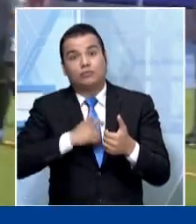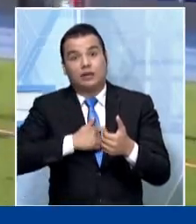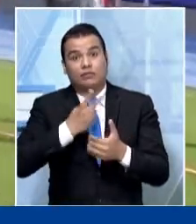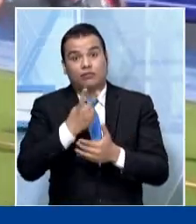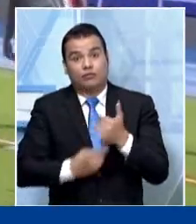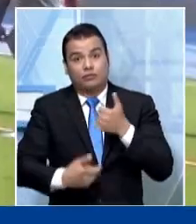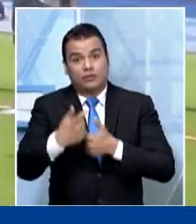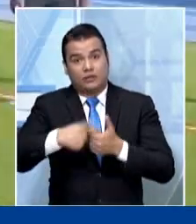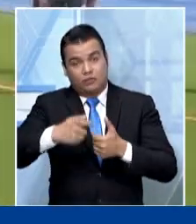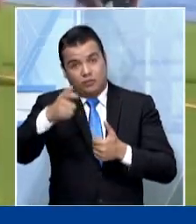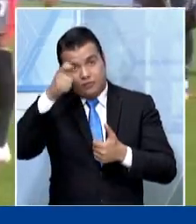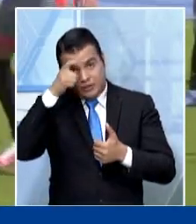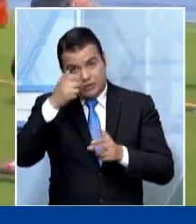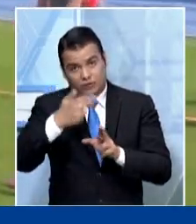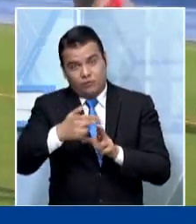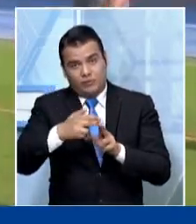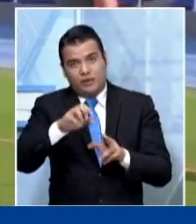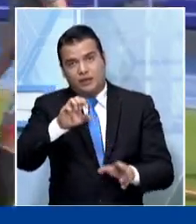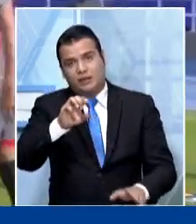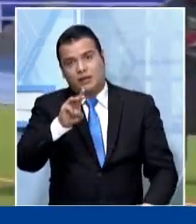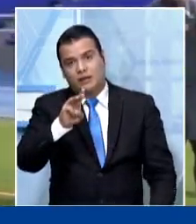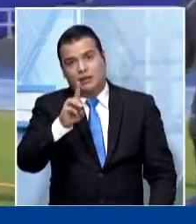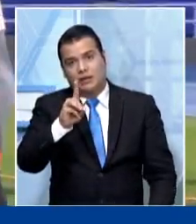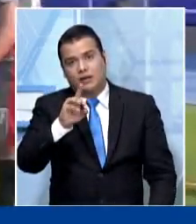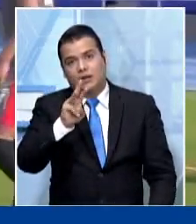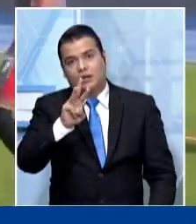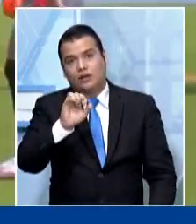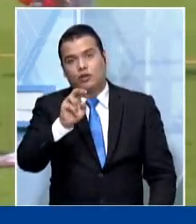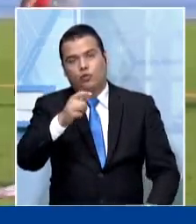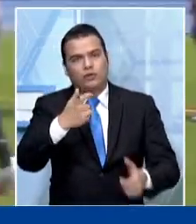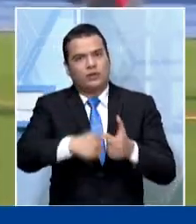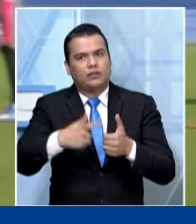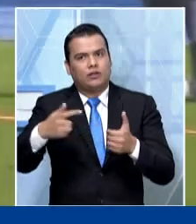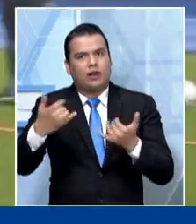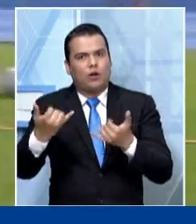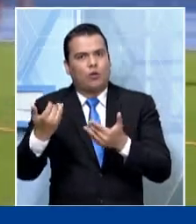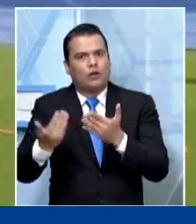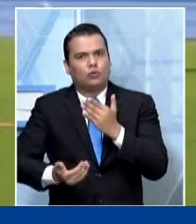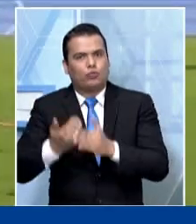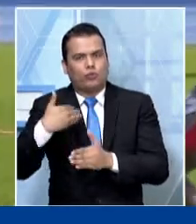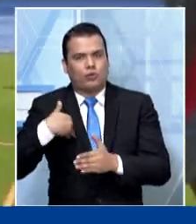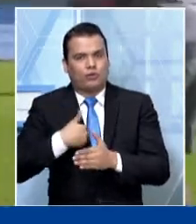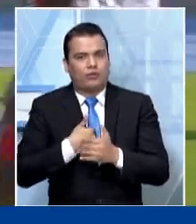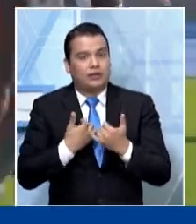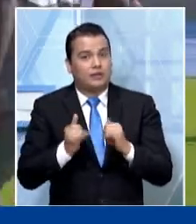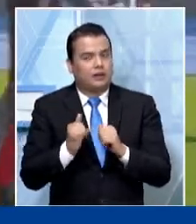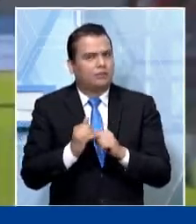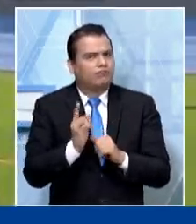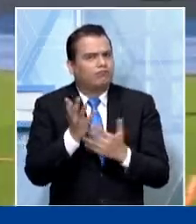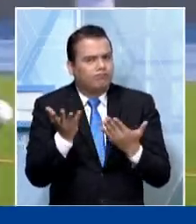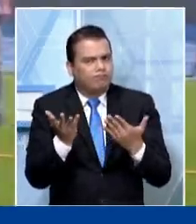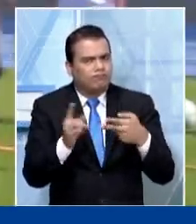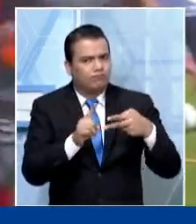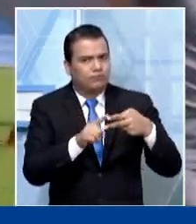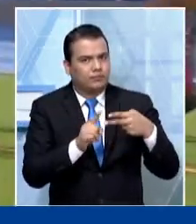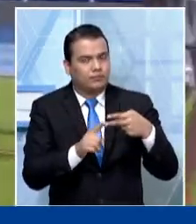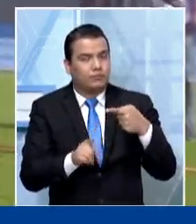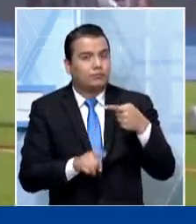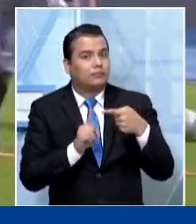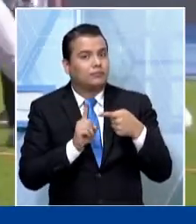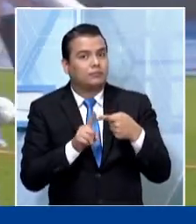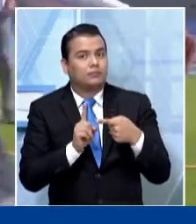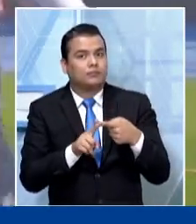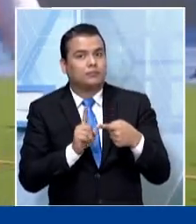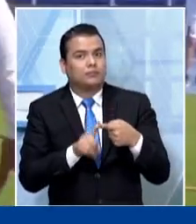con el cuadro escarlata, Edwin Velasco, al cuadro Junior de Barranquilla. Y sorprendió por dos motivos. El primero de